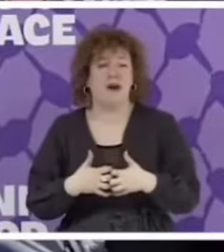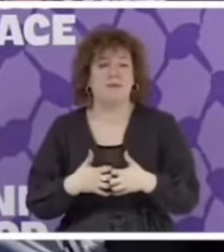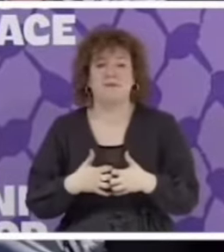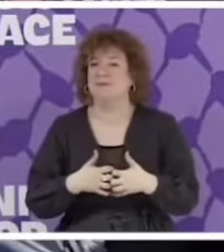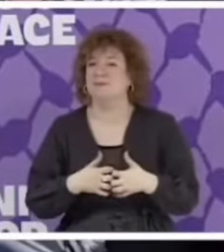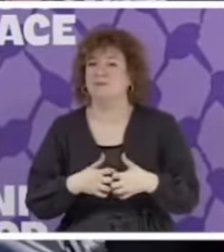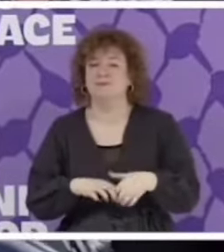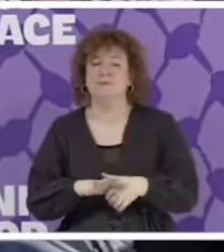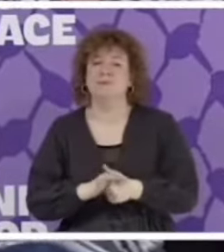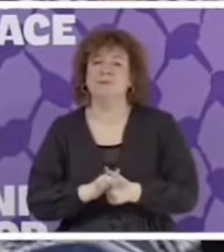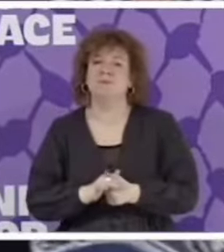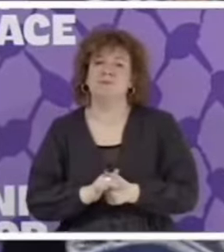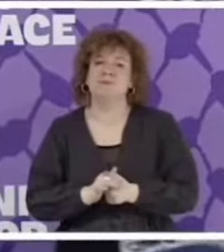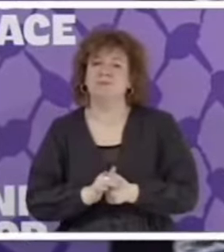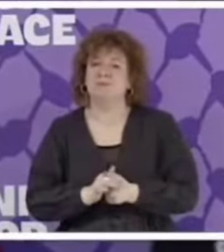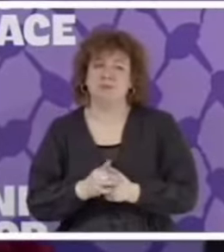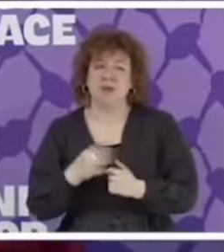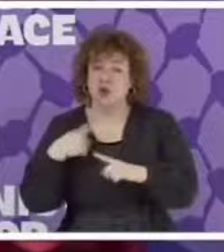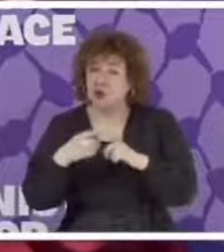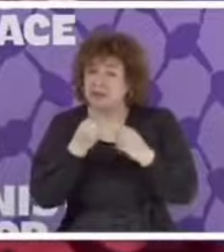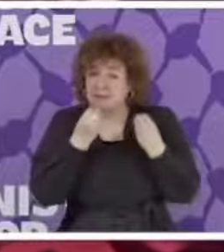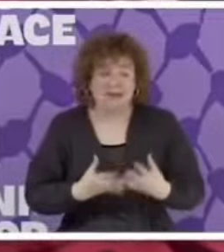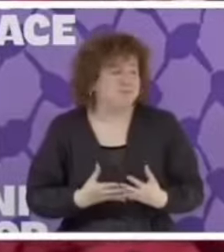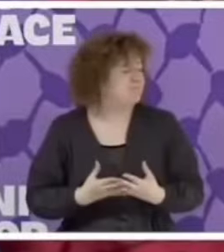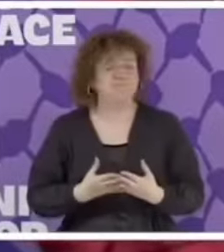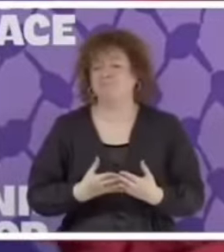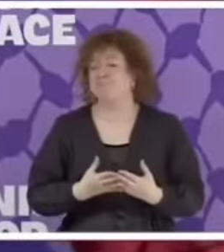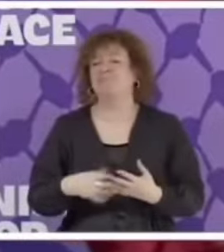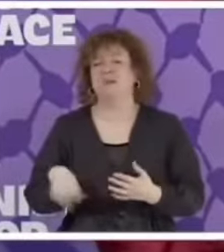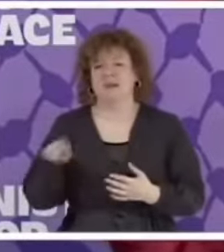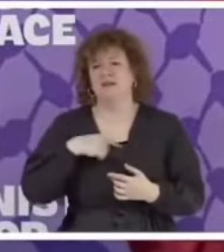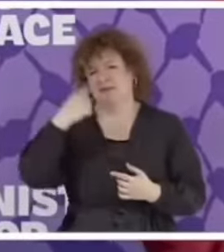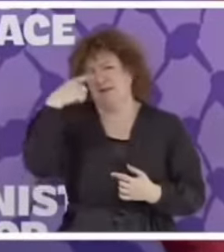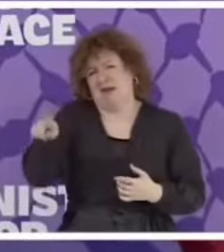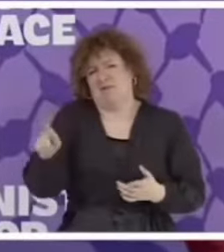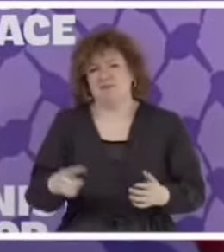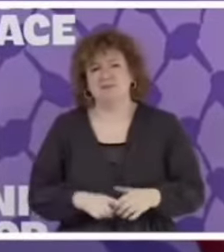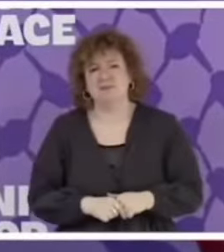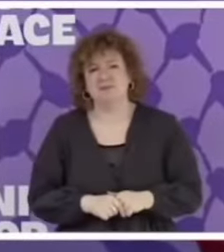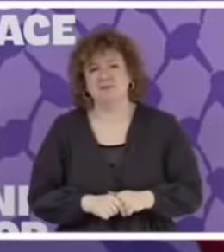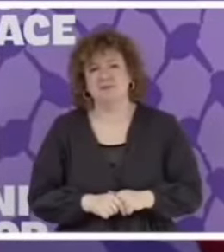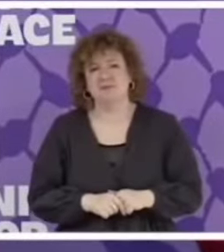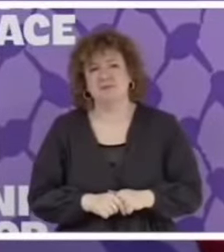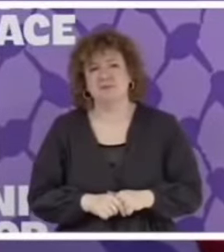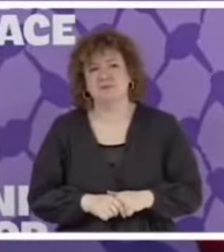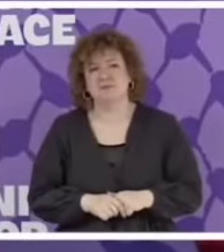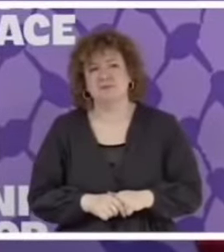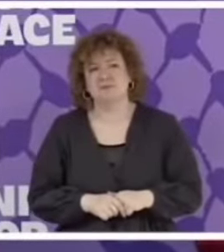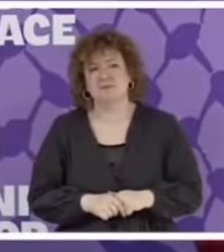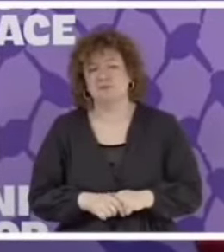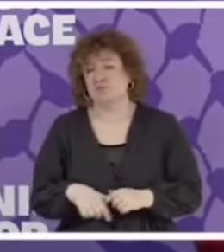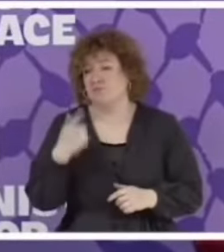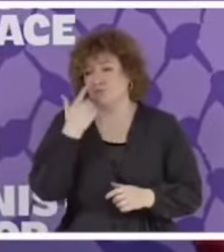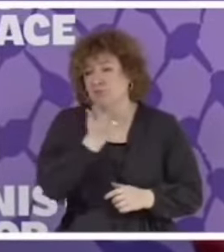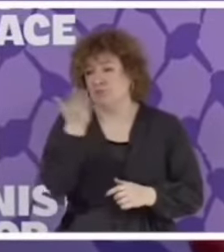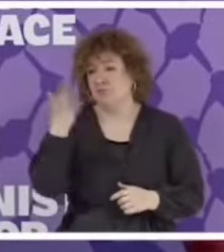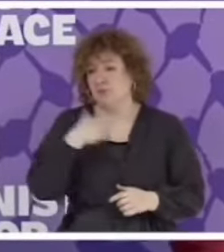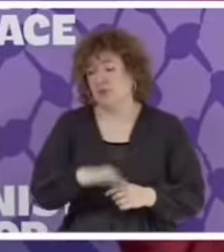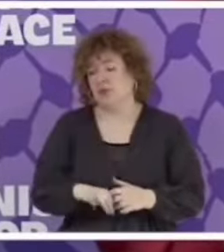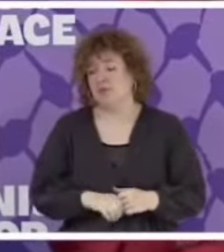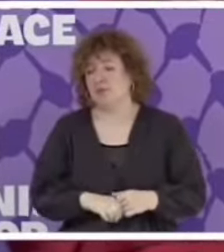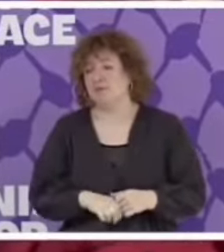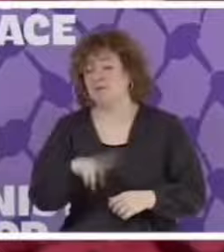funciona. Las cosas no están bien y todo el mundo se da cuenta de eso. Todo el mundo puede verlo. Desde el